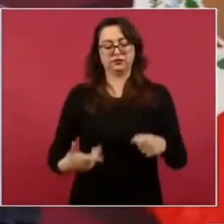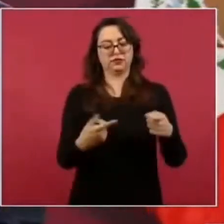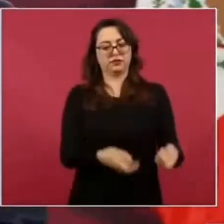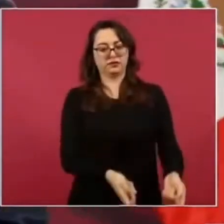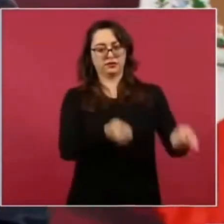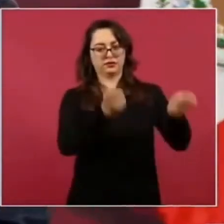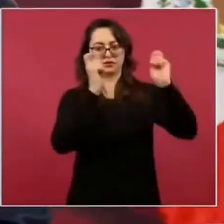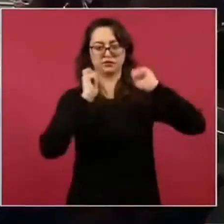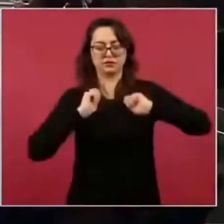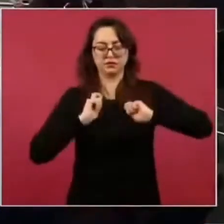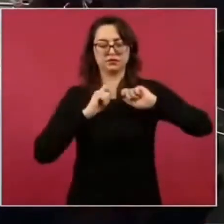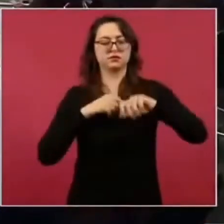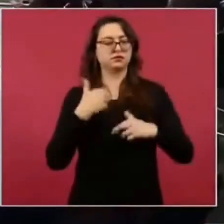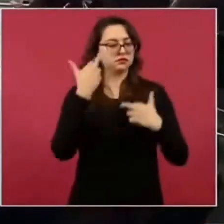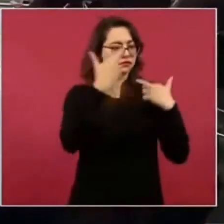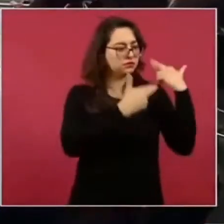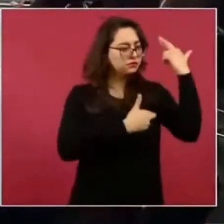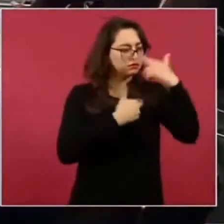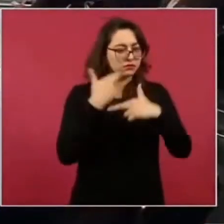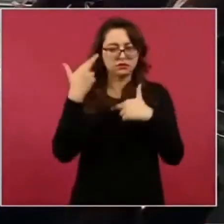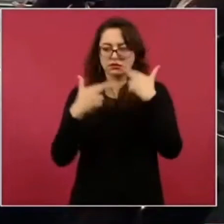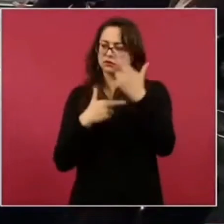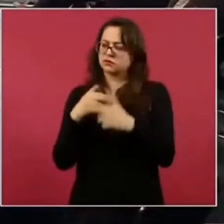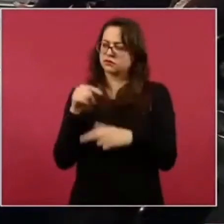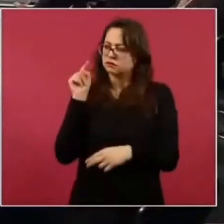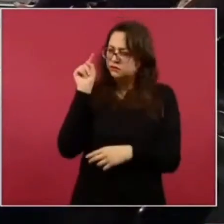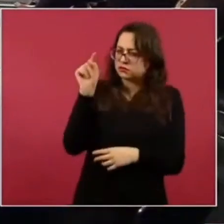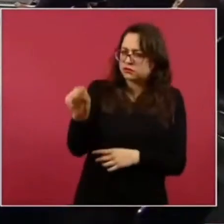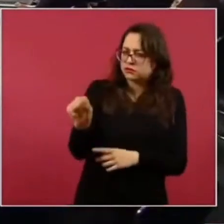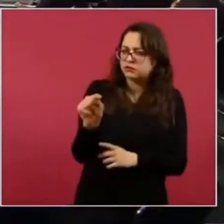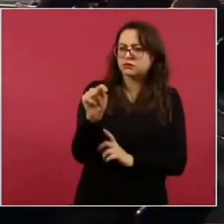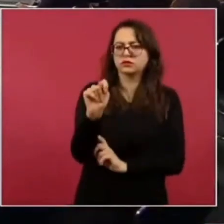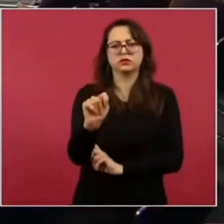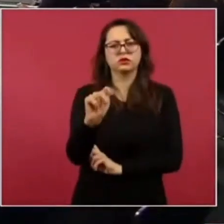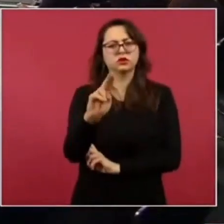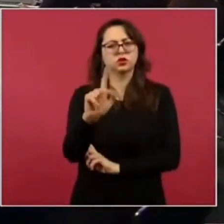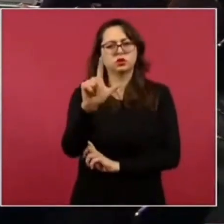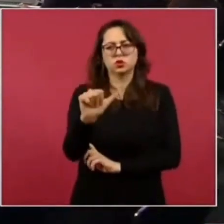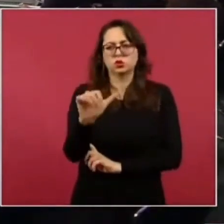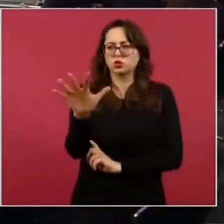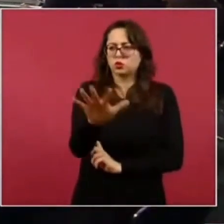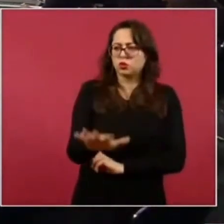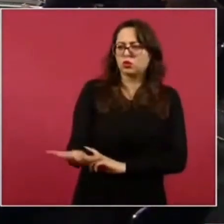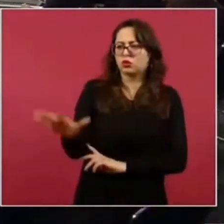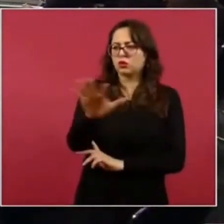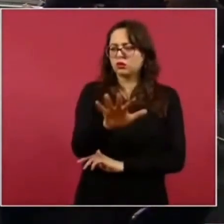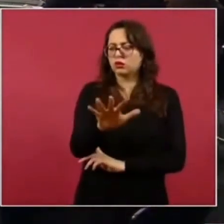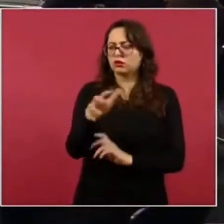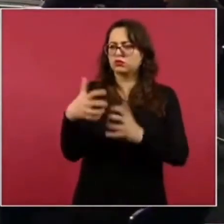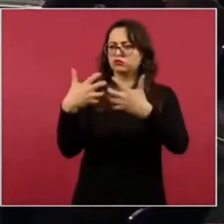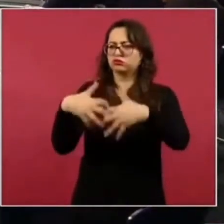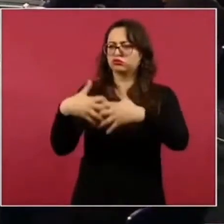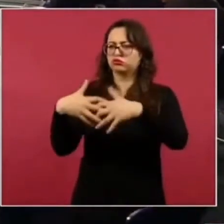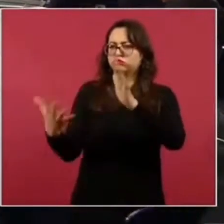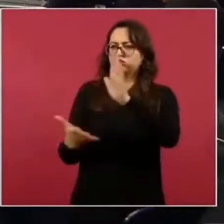en proceso, parada, la construcción de una planta